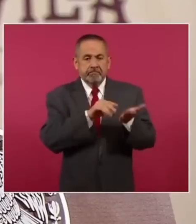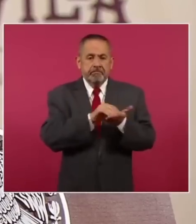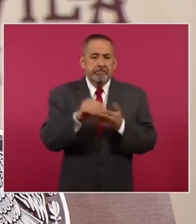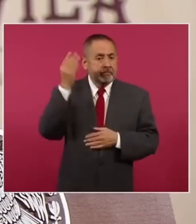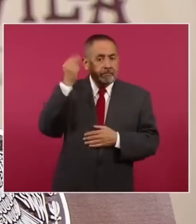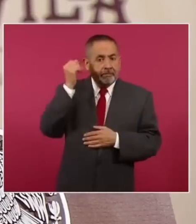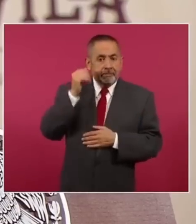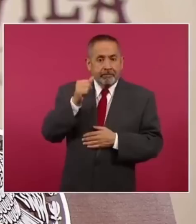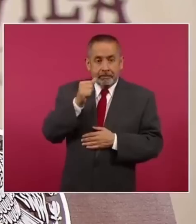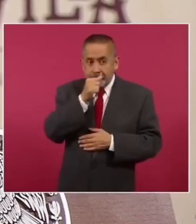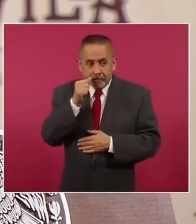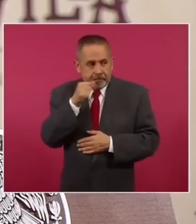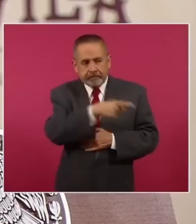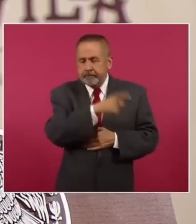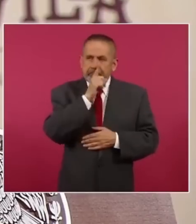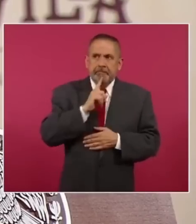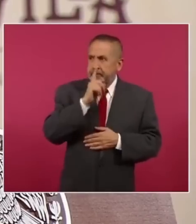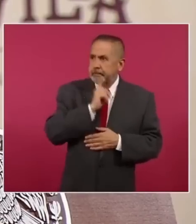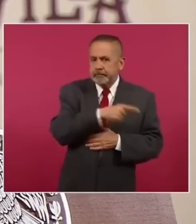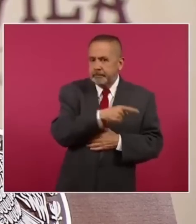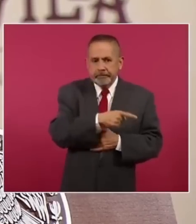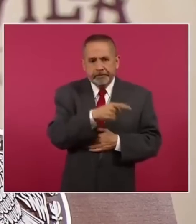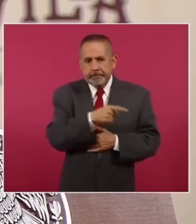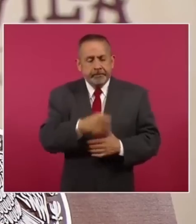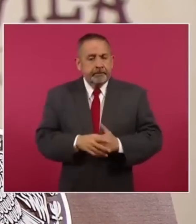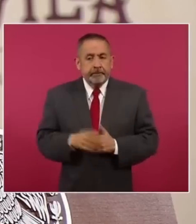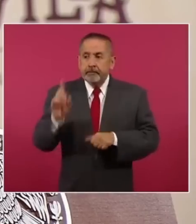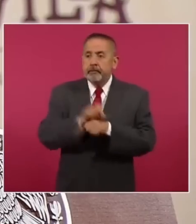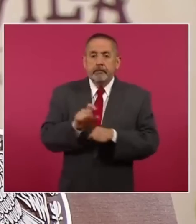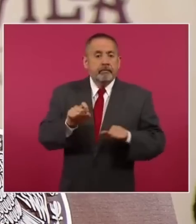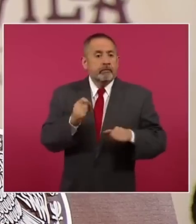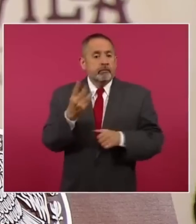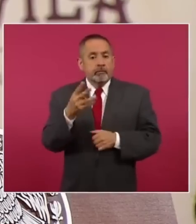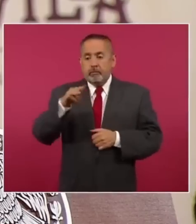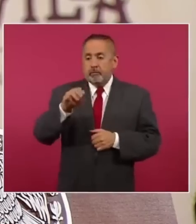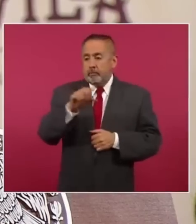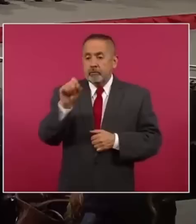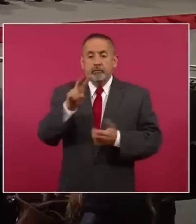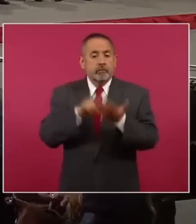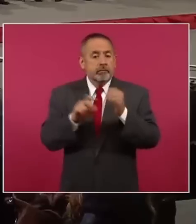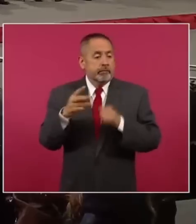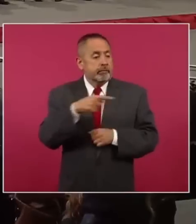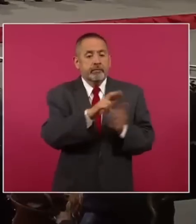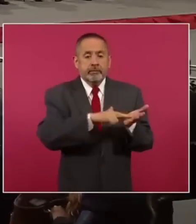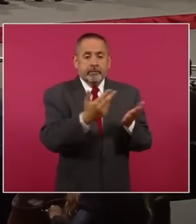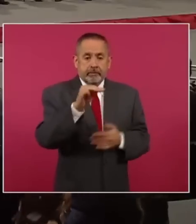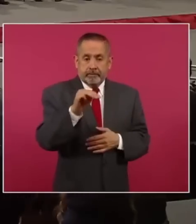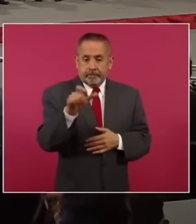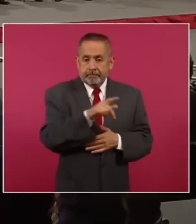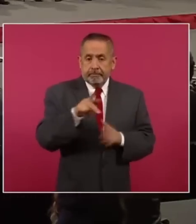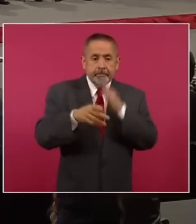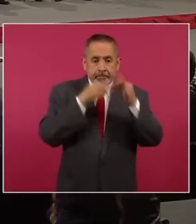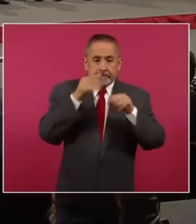becas Benito Juárez. El día 24 de marzo de 2023, la revista MX publicó una